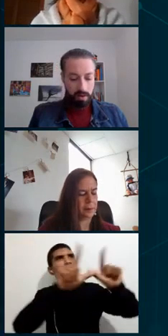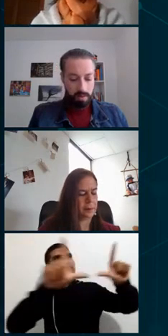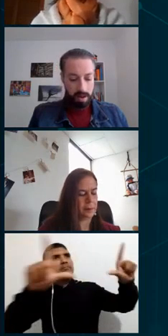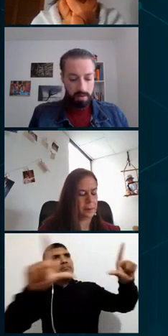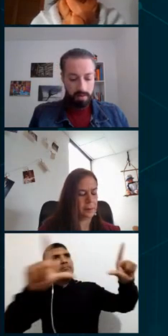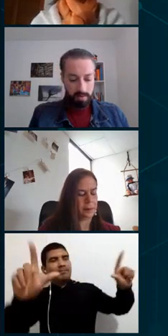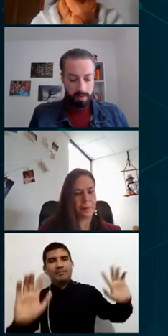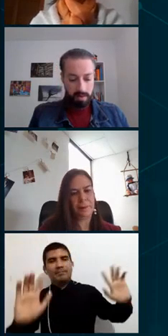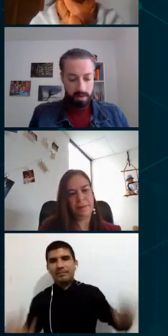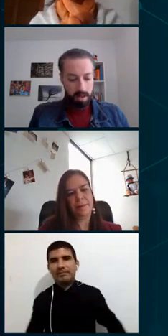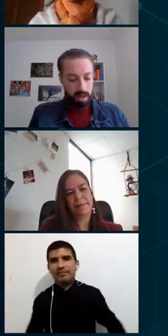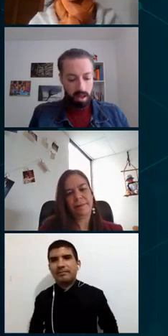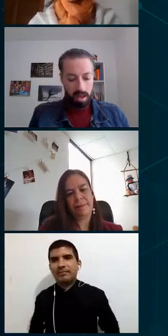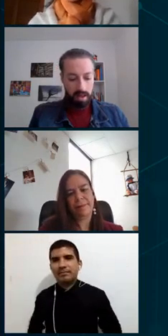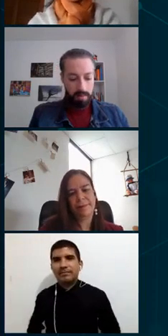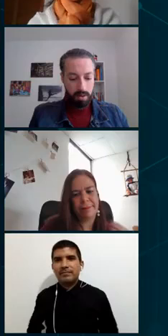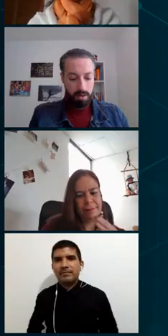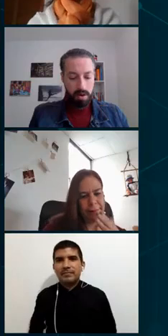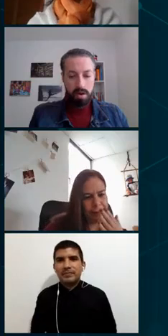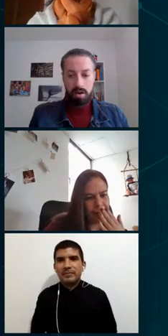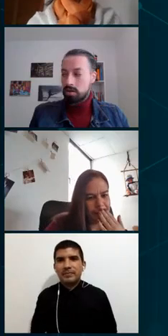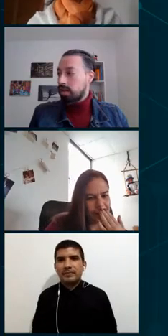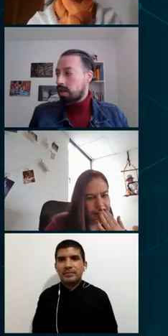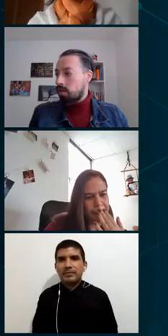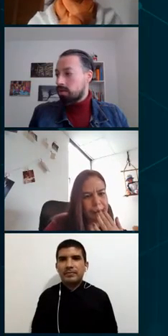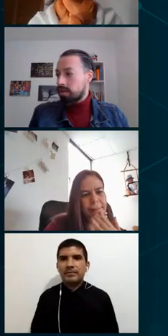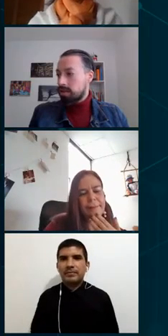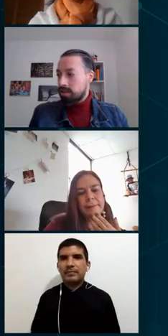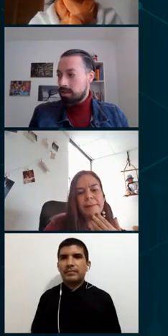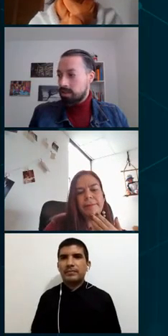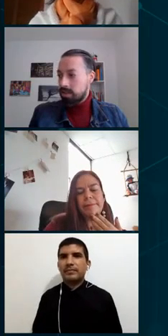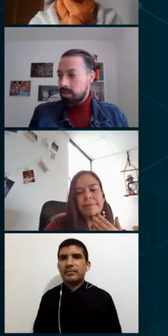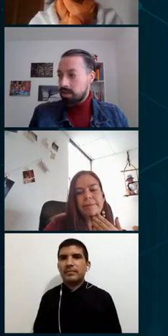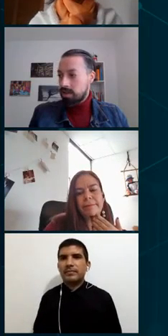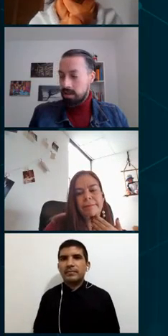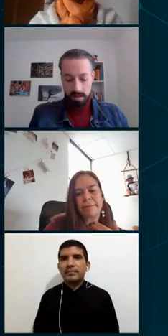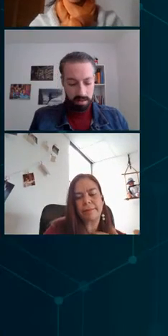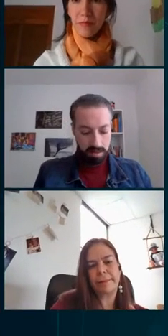De igual forma, por los altavoces,